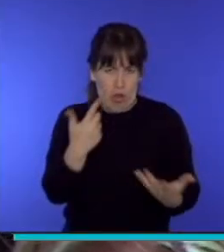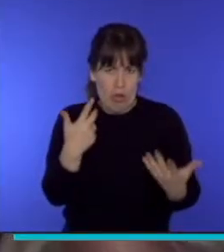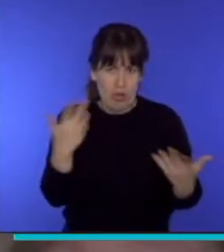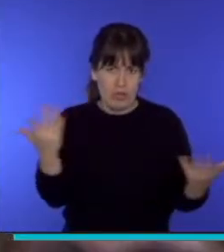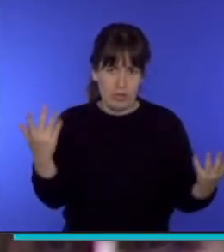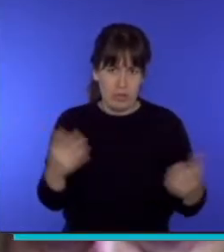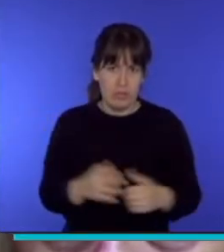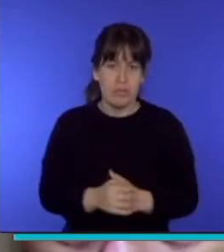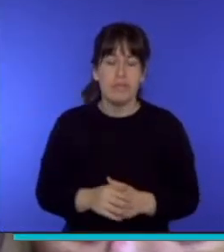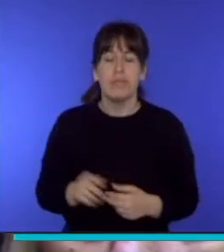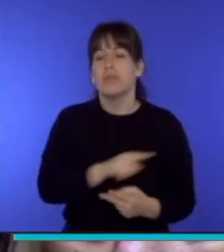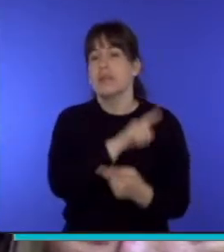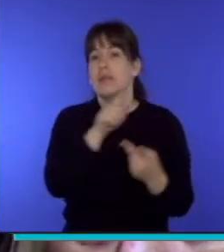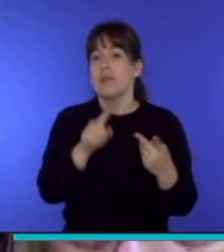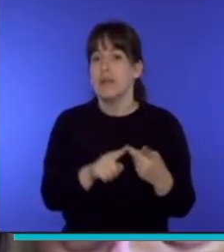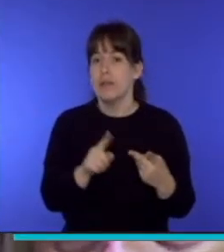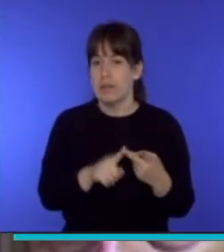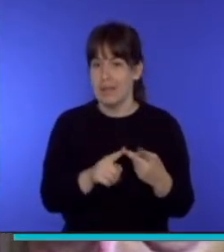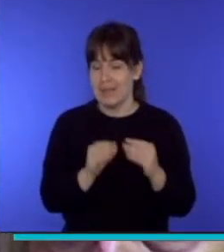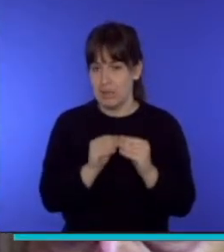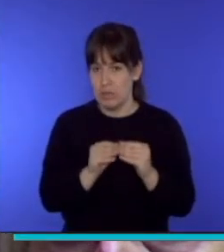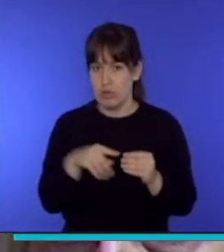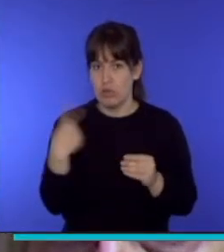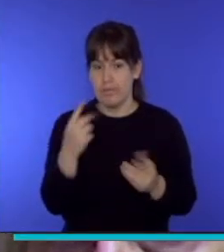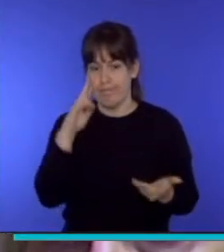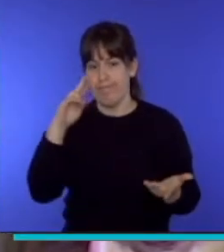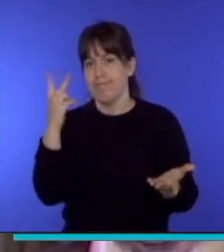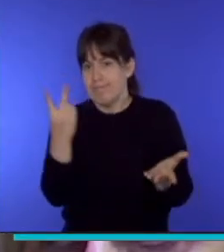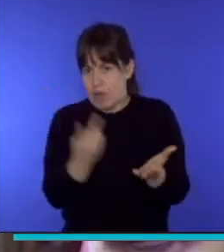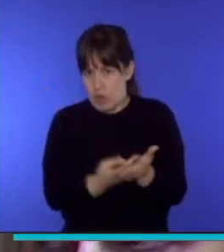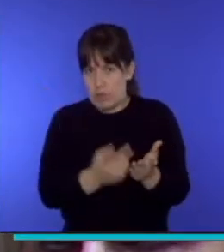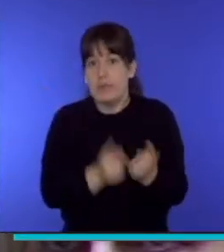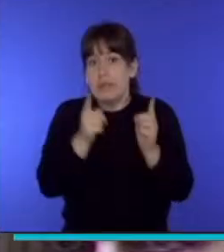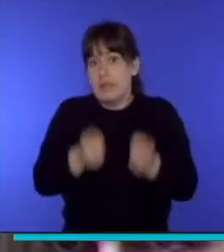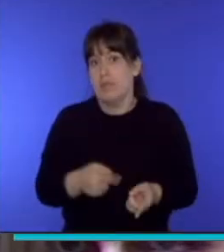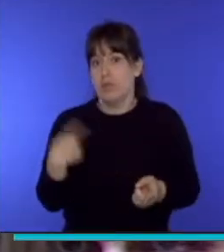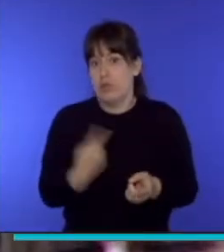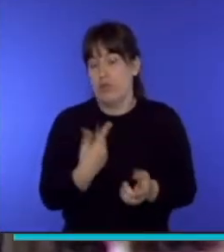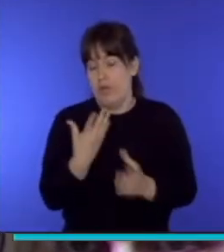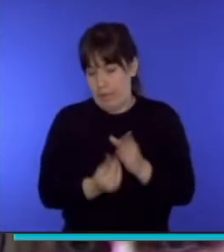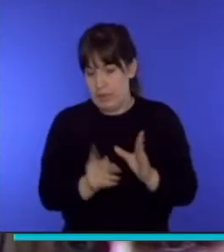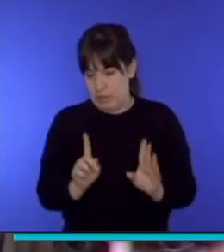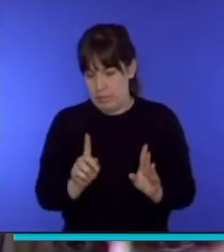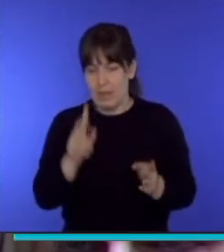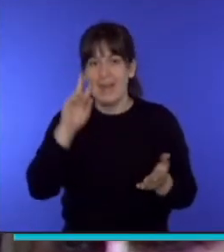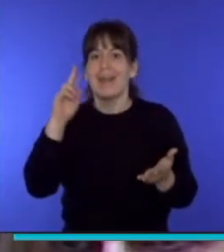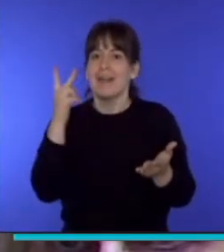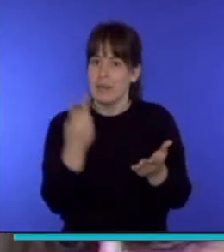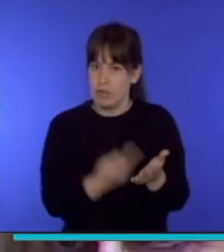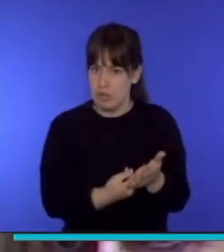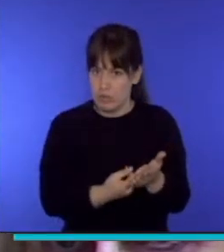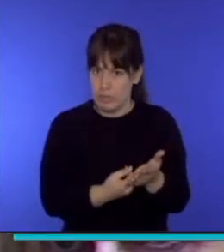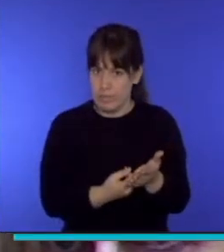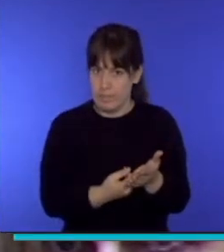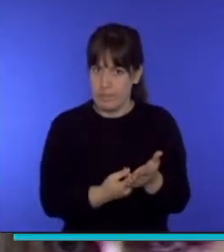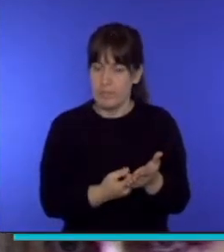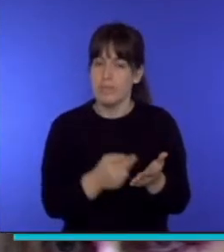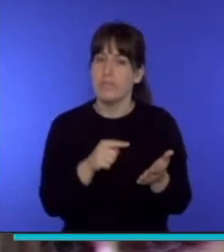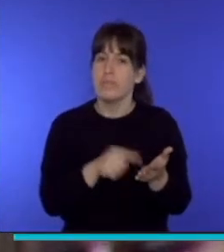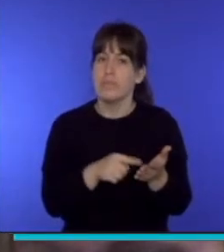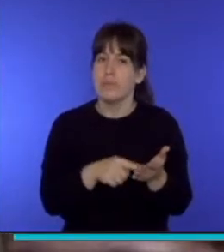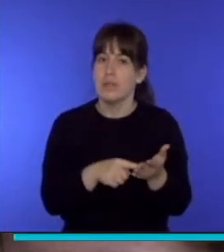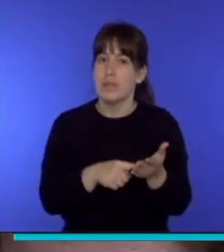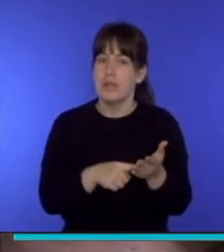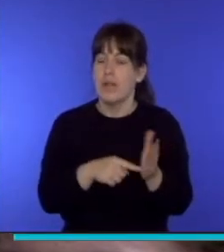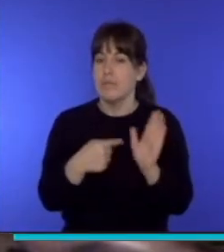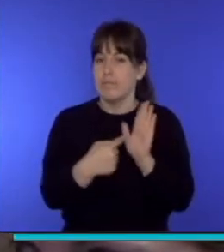La segunda cuestión que tenemos que reconocer, porque si no también vamos a cometer un error, es que otro de los